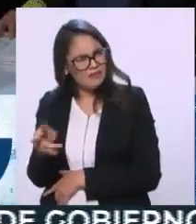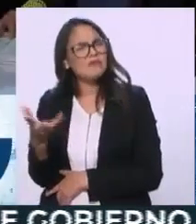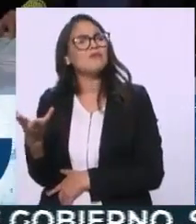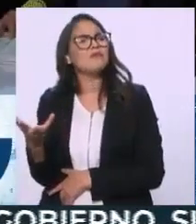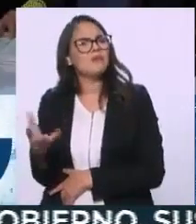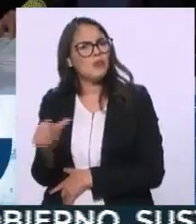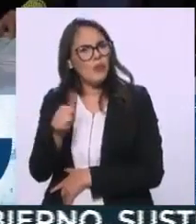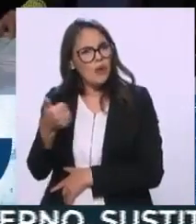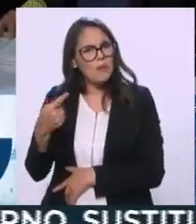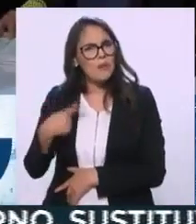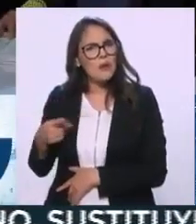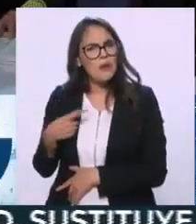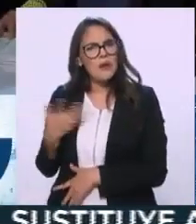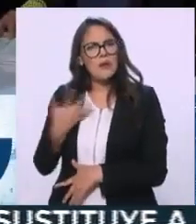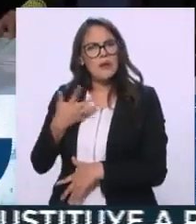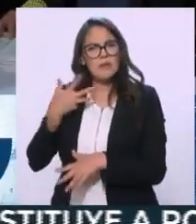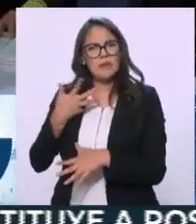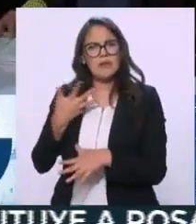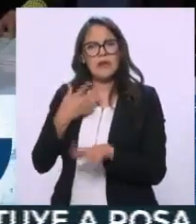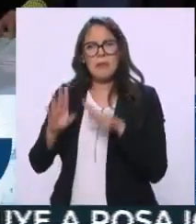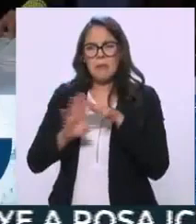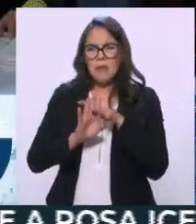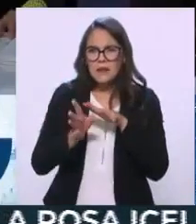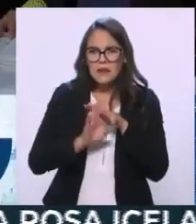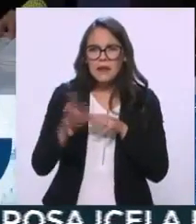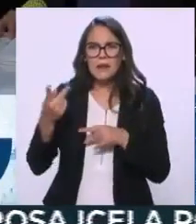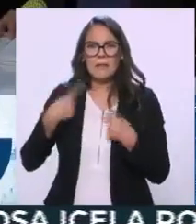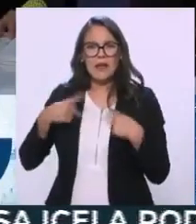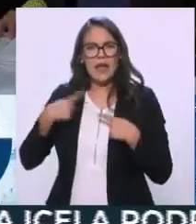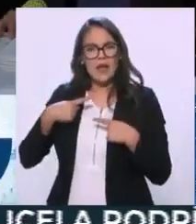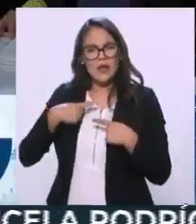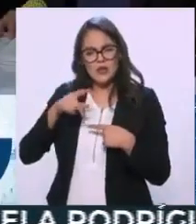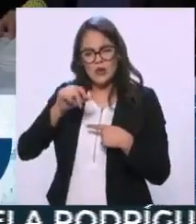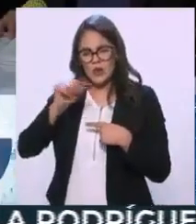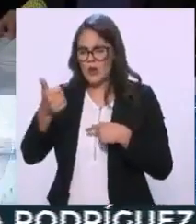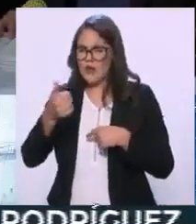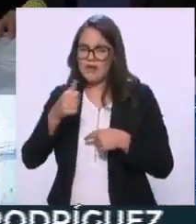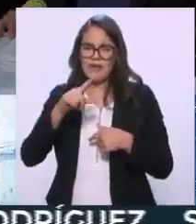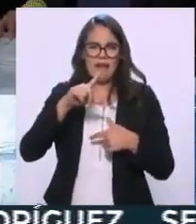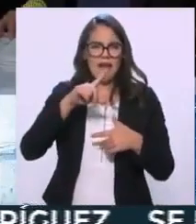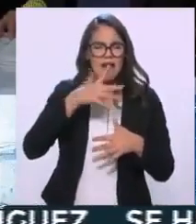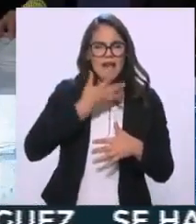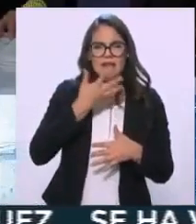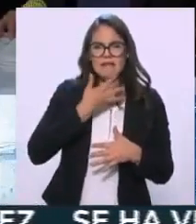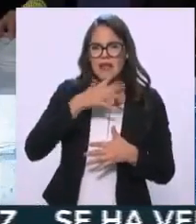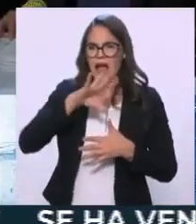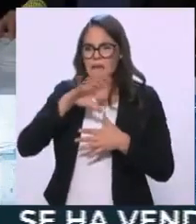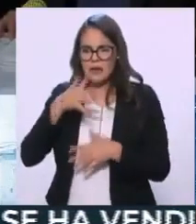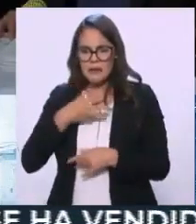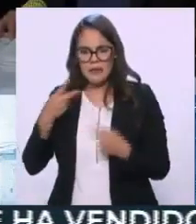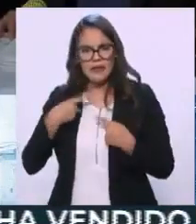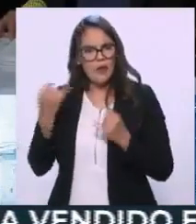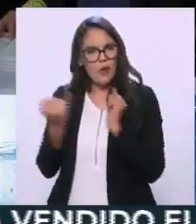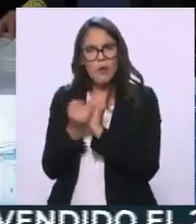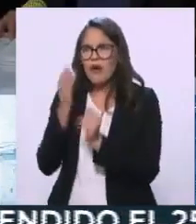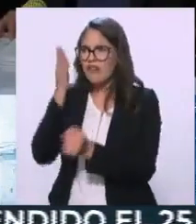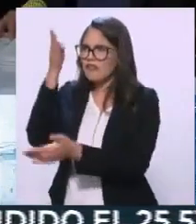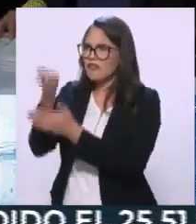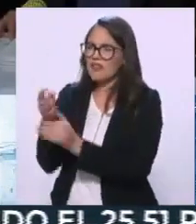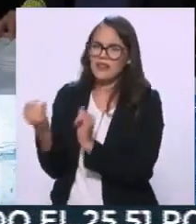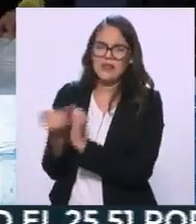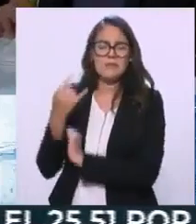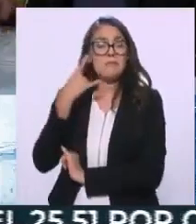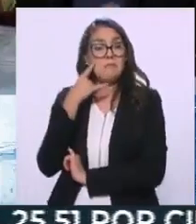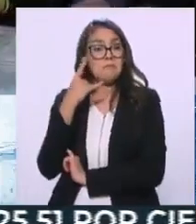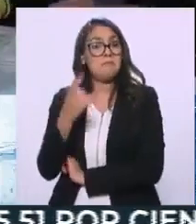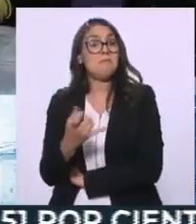hasta inmigrantes, había latinos en la manifestación, como también los hay en las convocatorias de la ultraderecha.